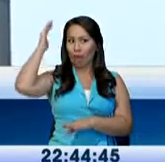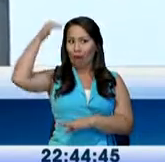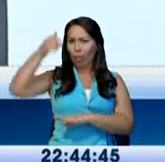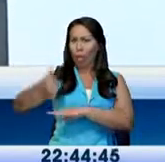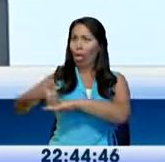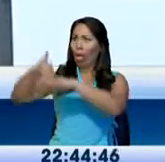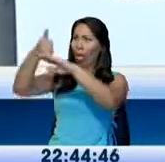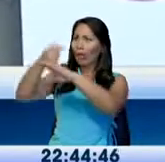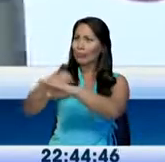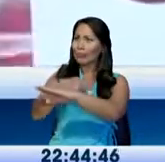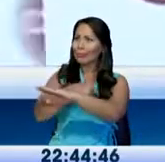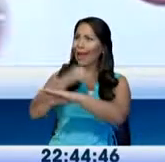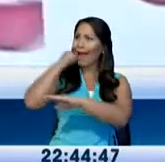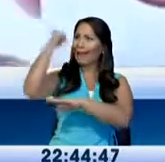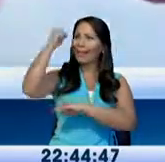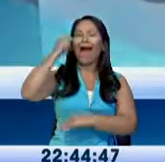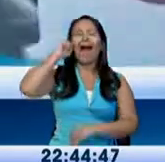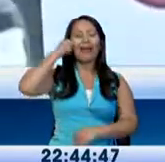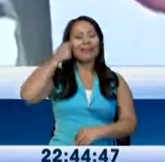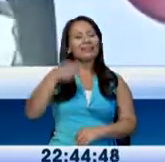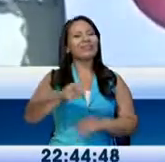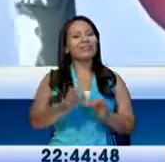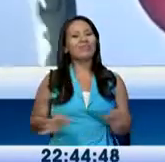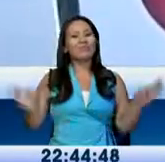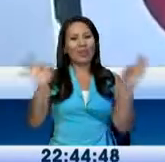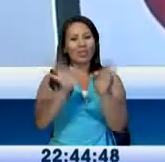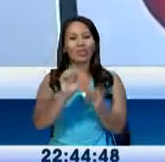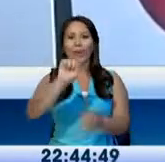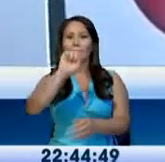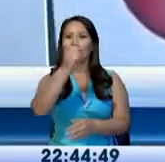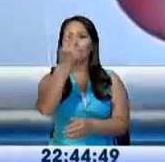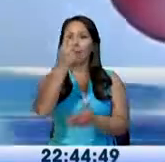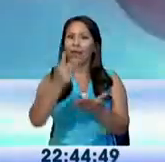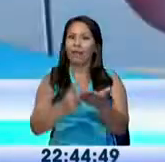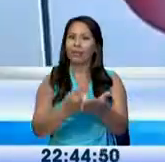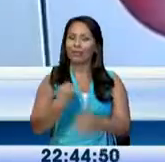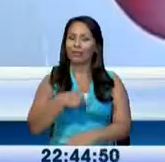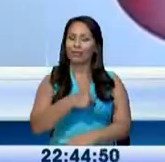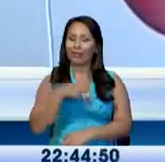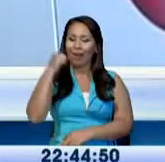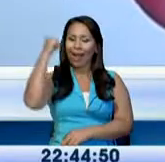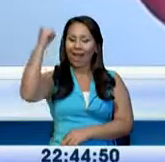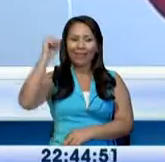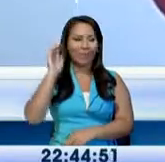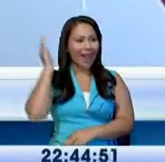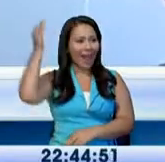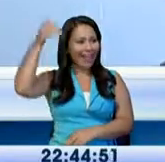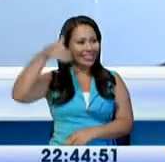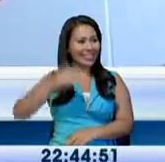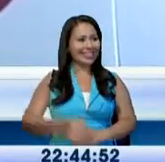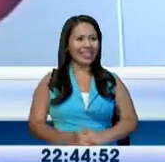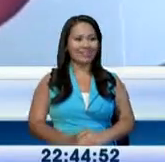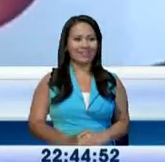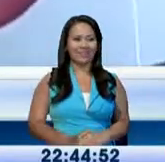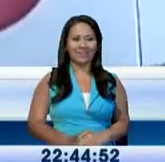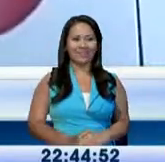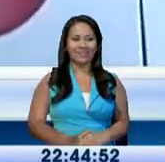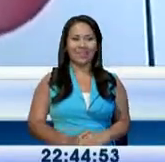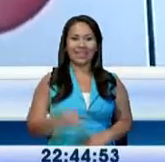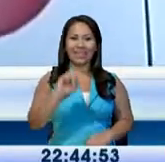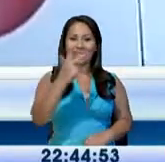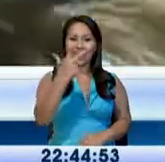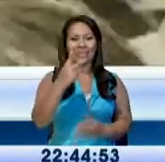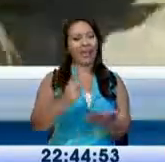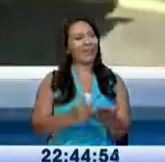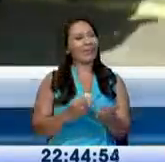vez, por eso es un triunfo histórico, porque es la primera vez que ganamos en Argentina. A la tercera fue la